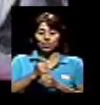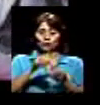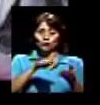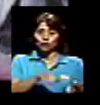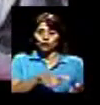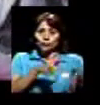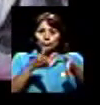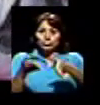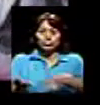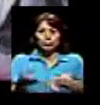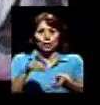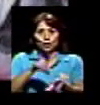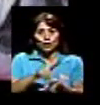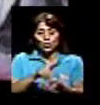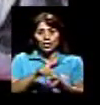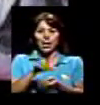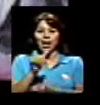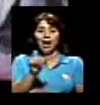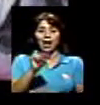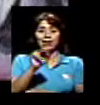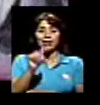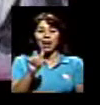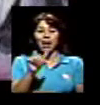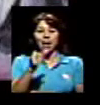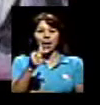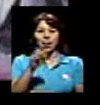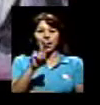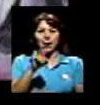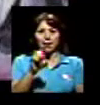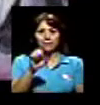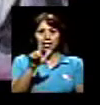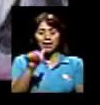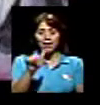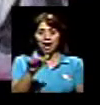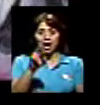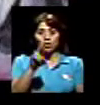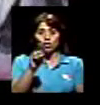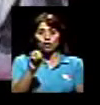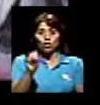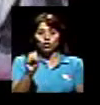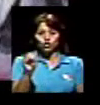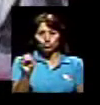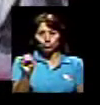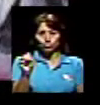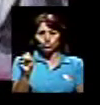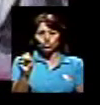doctora Ana Gabriela Ross. Y tal vez una de las cosas que hay que decir es que